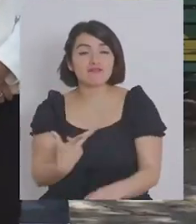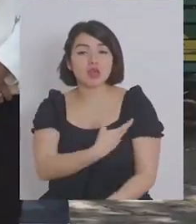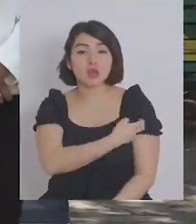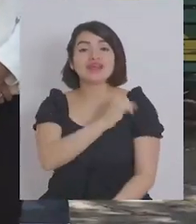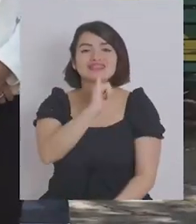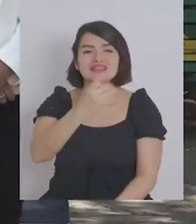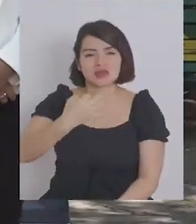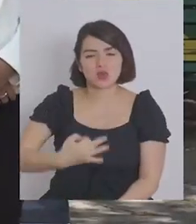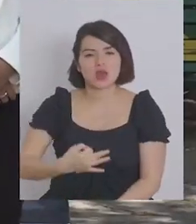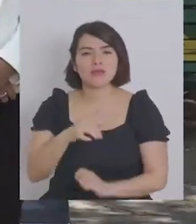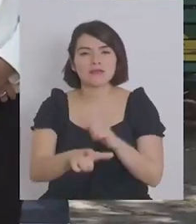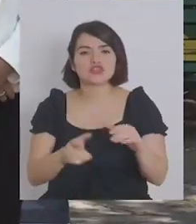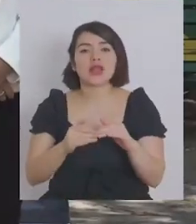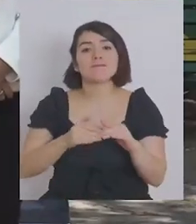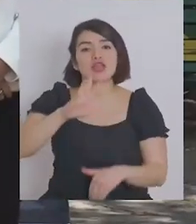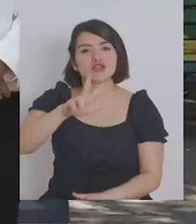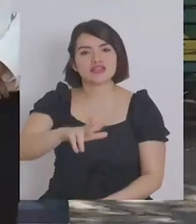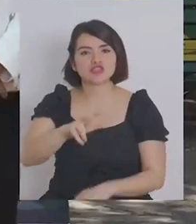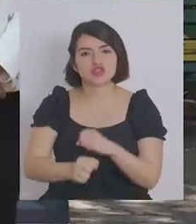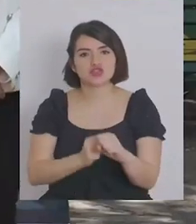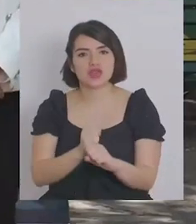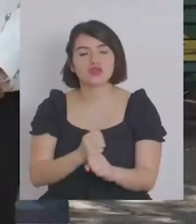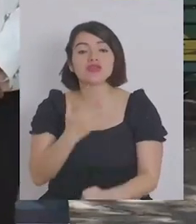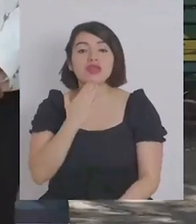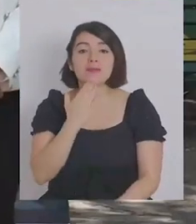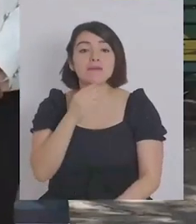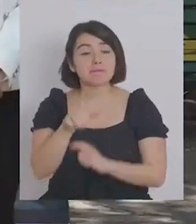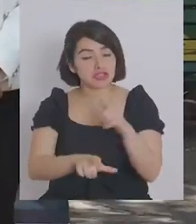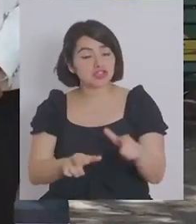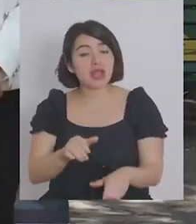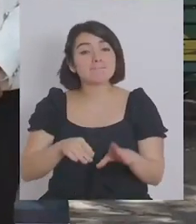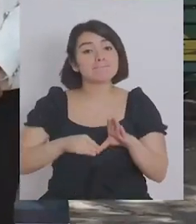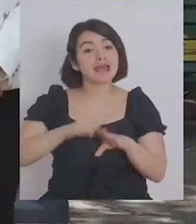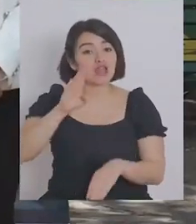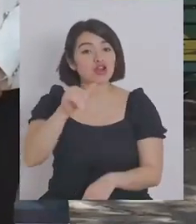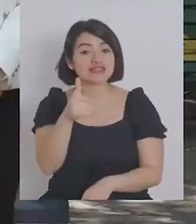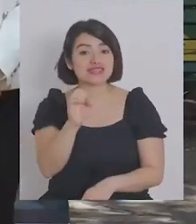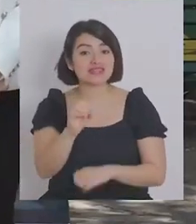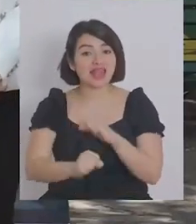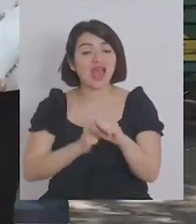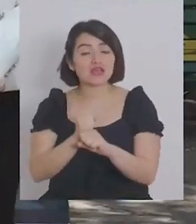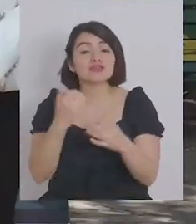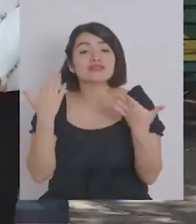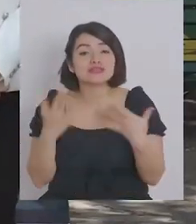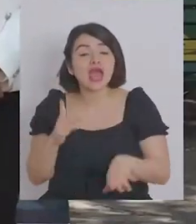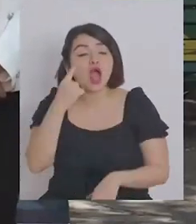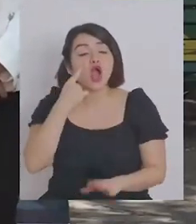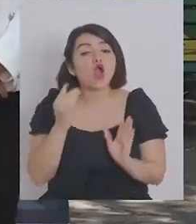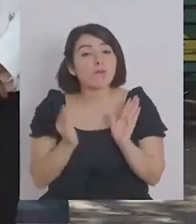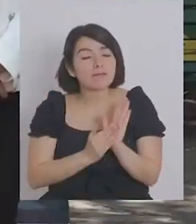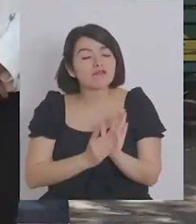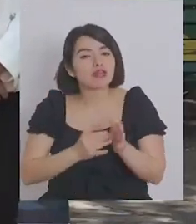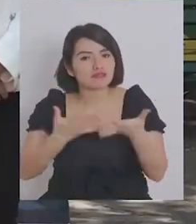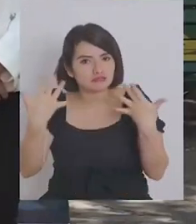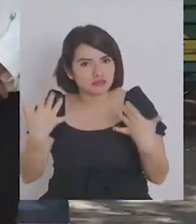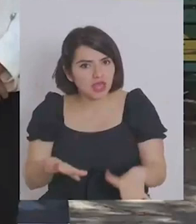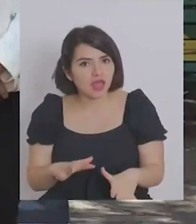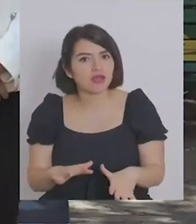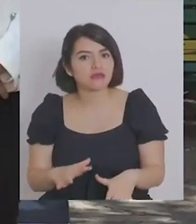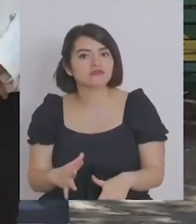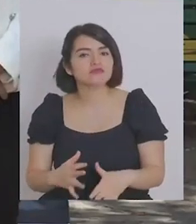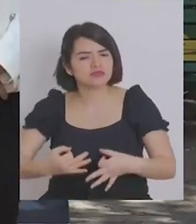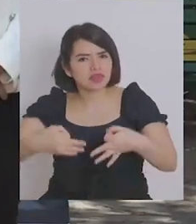segura para mayores 18 años incluyendo mayores de 60 años eso ya está comprobado es hoy eso es unánime y esto